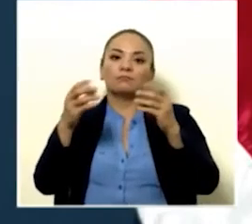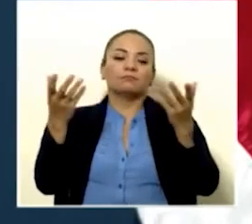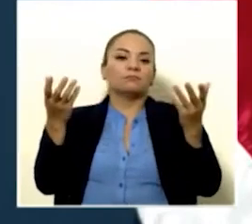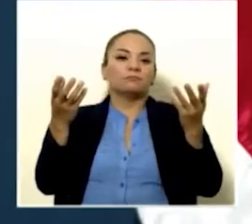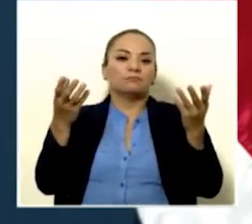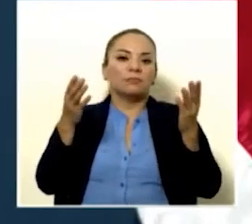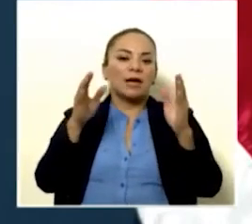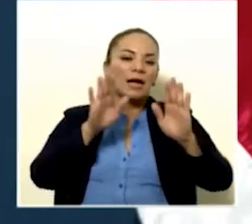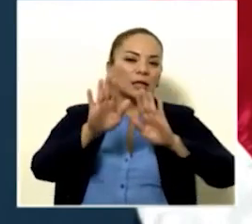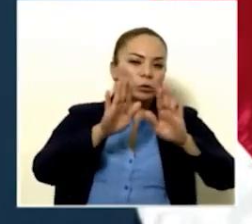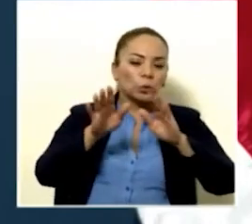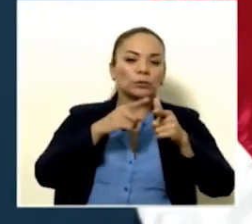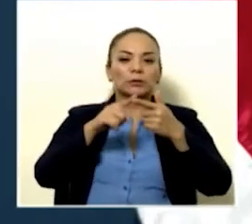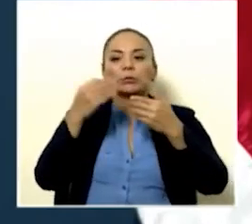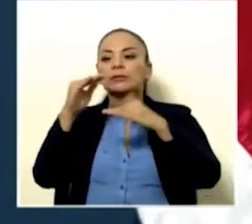quién no,